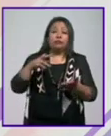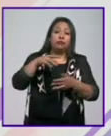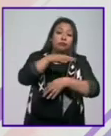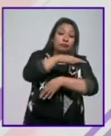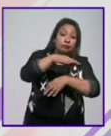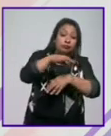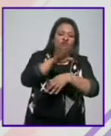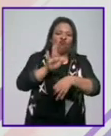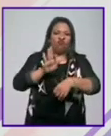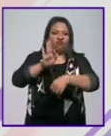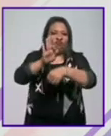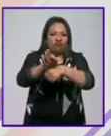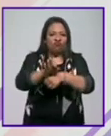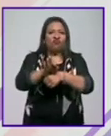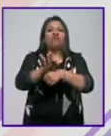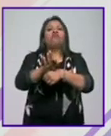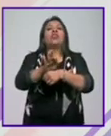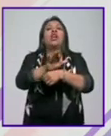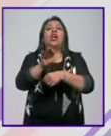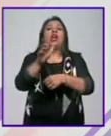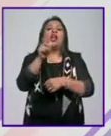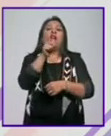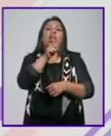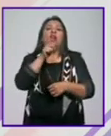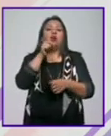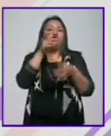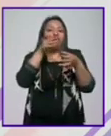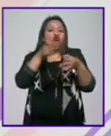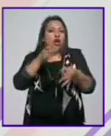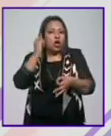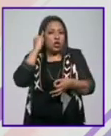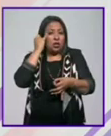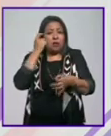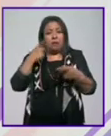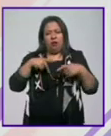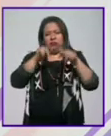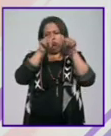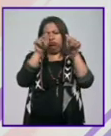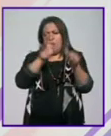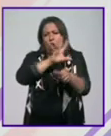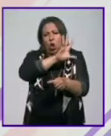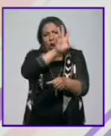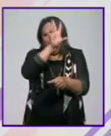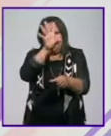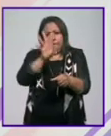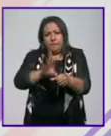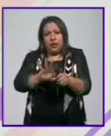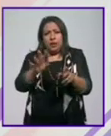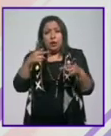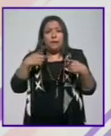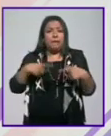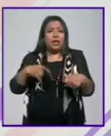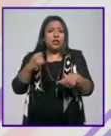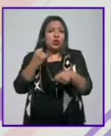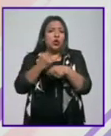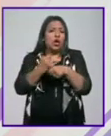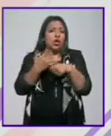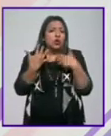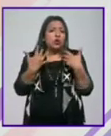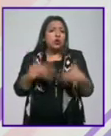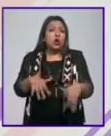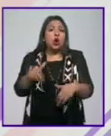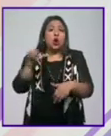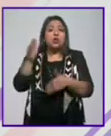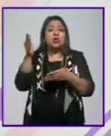Ingeniero, activista, defensor de las lenguas originarias, un artista en toda la extensión de la palabra, un personaje, Karen, que